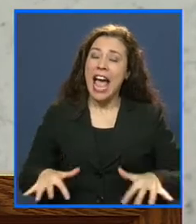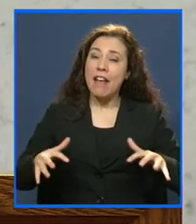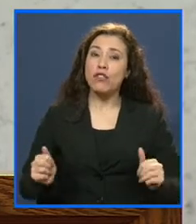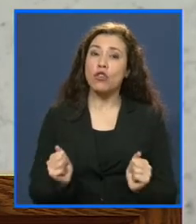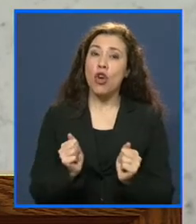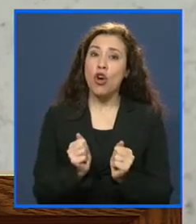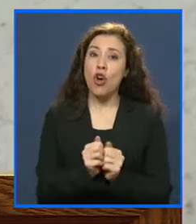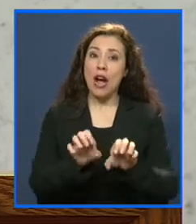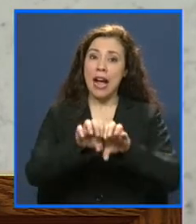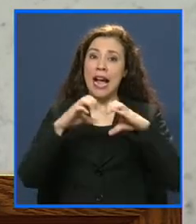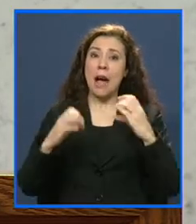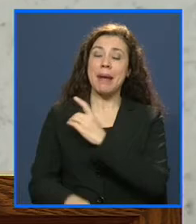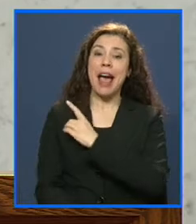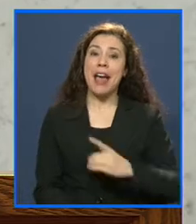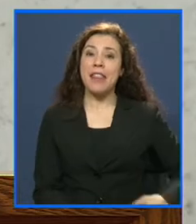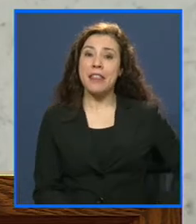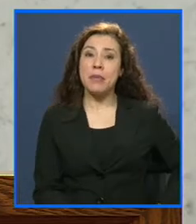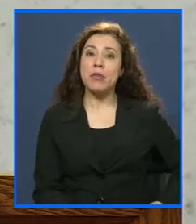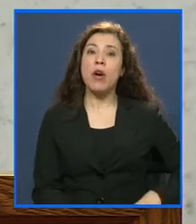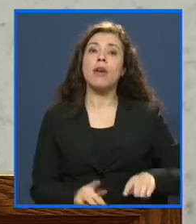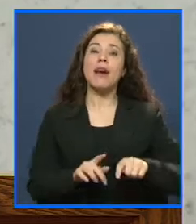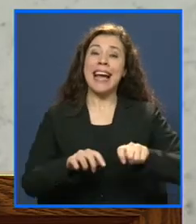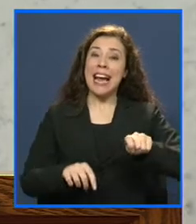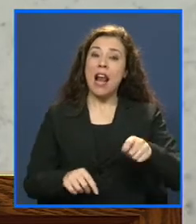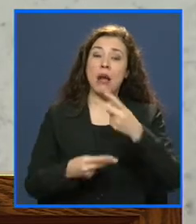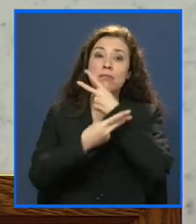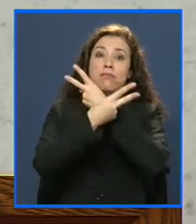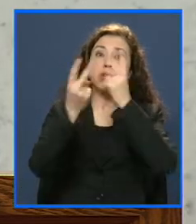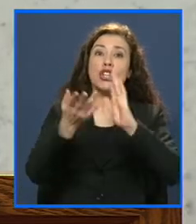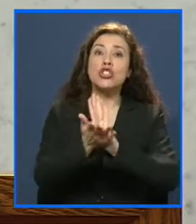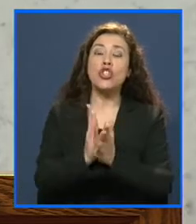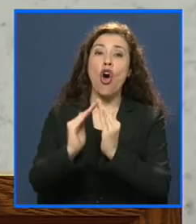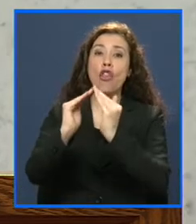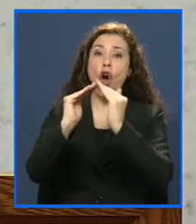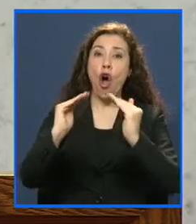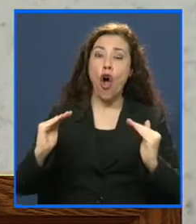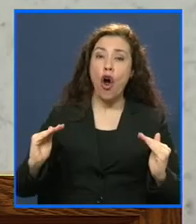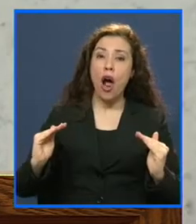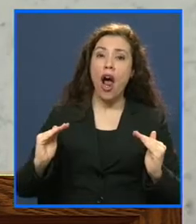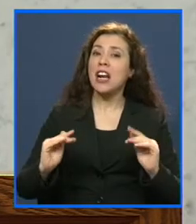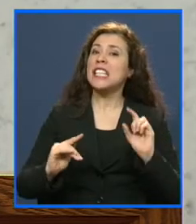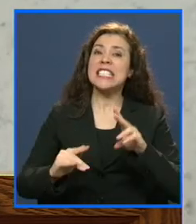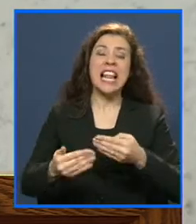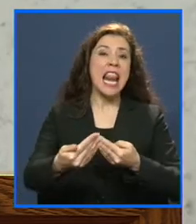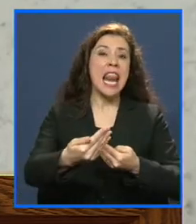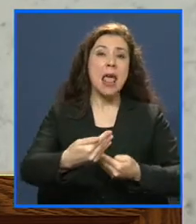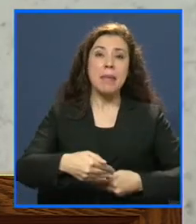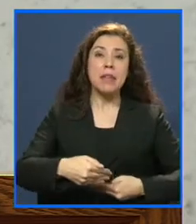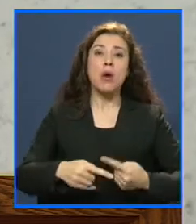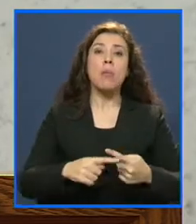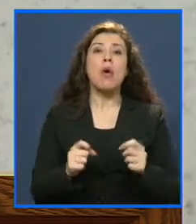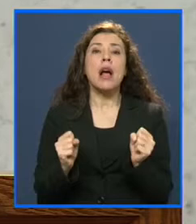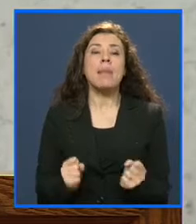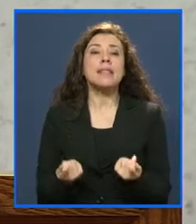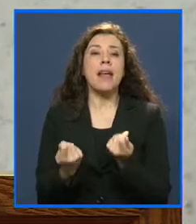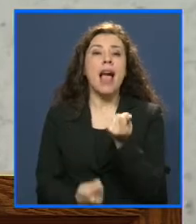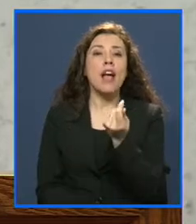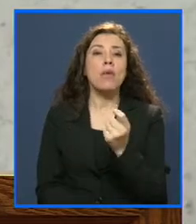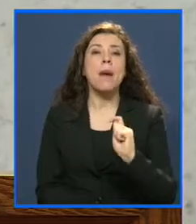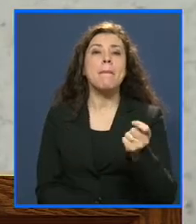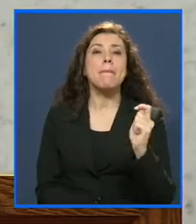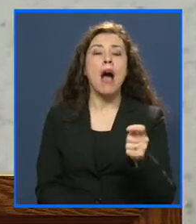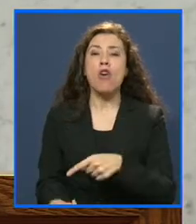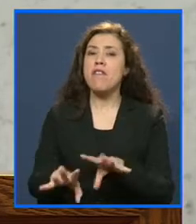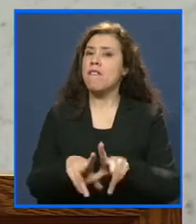con la cámara de diputados- una señal que llegue a todos los hogares sin restricciones en función a la capacidad económica y de pago de las